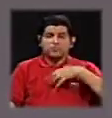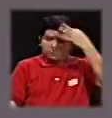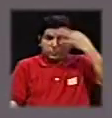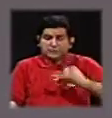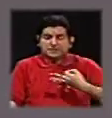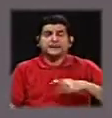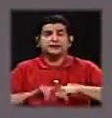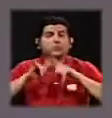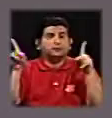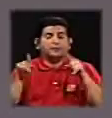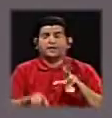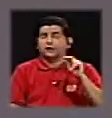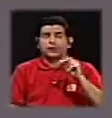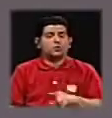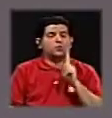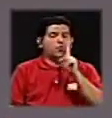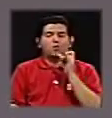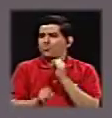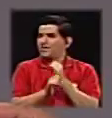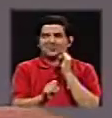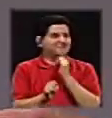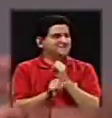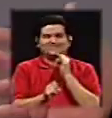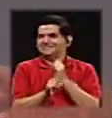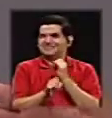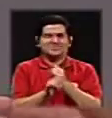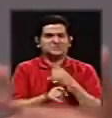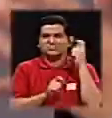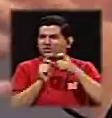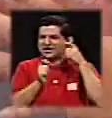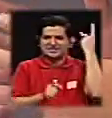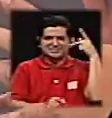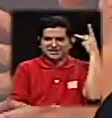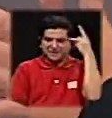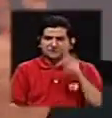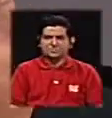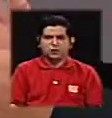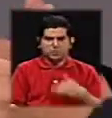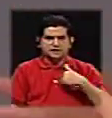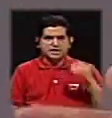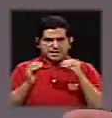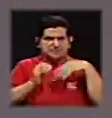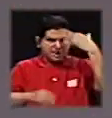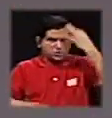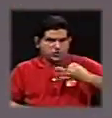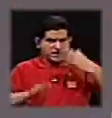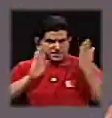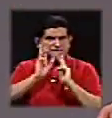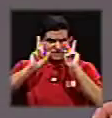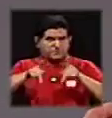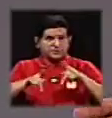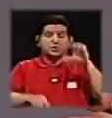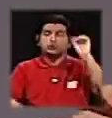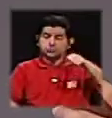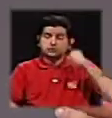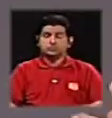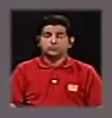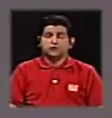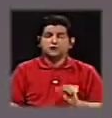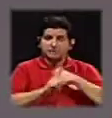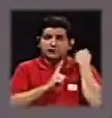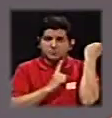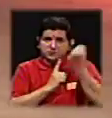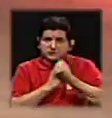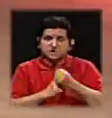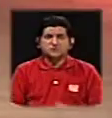posiciones, pero no es un órgano, no es una institución. Tiene mayor credibilidad ante los. Exactamente. Entonces, un panorama